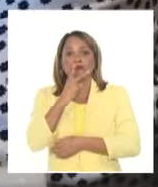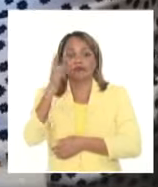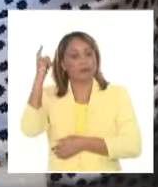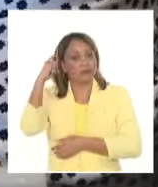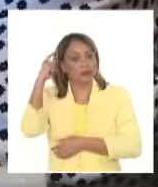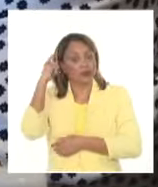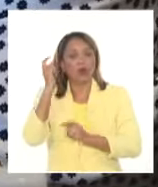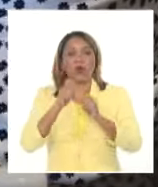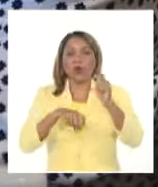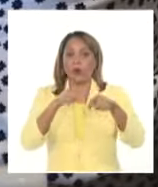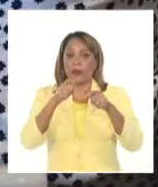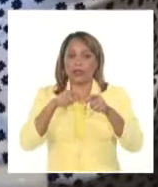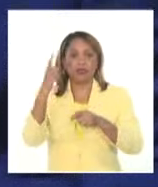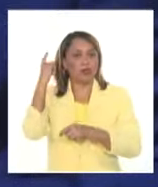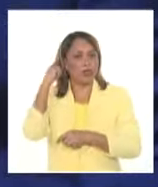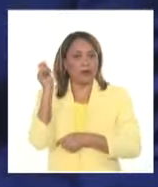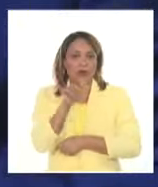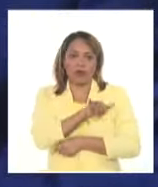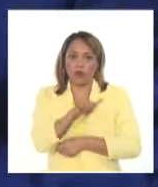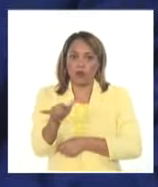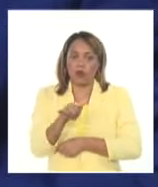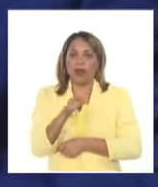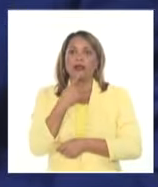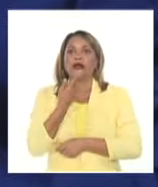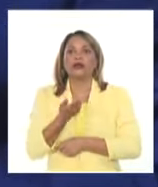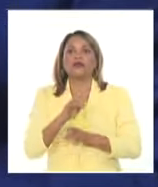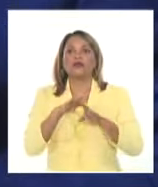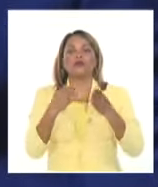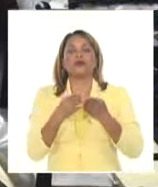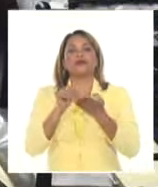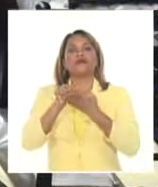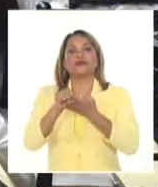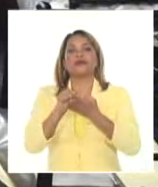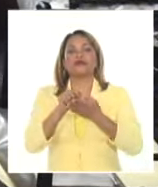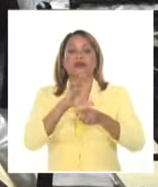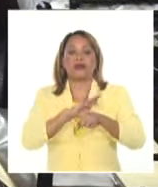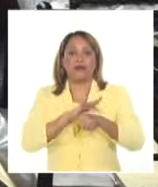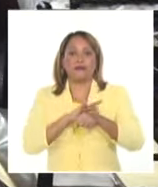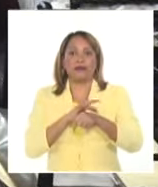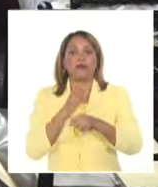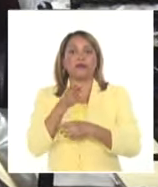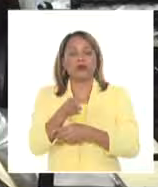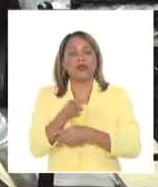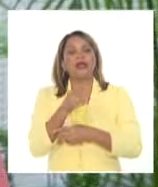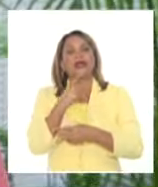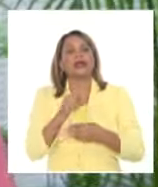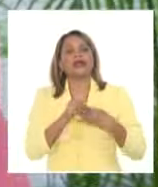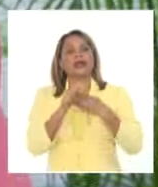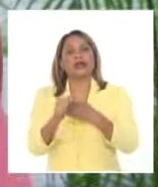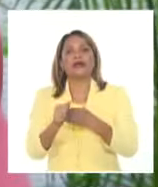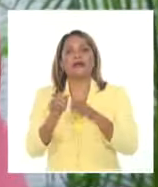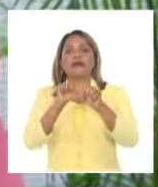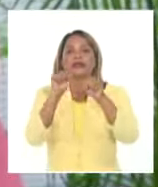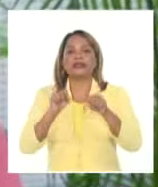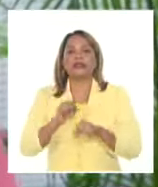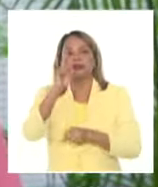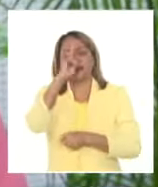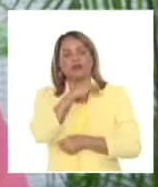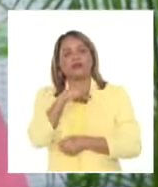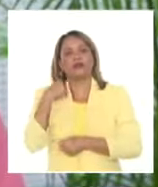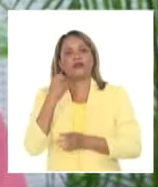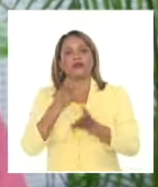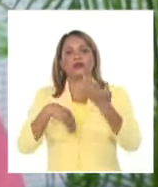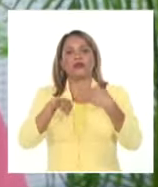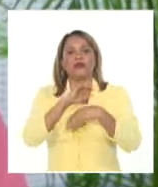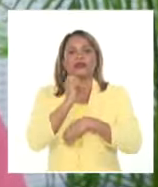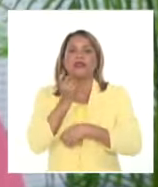tener accesibilidad al servicio ahí donde reside el paciente y conducir al paciente por el sistema de salud a un nivel